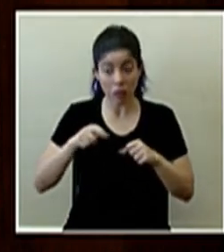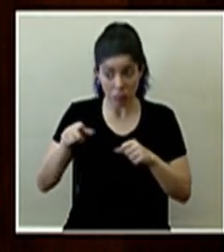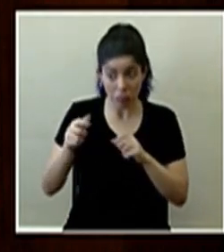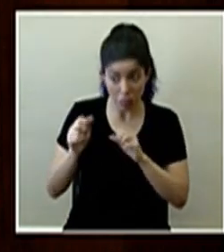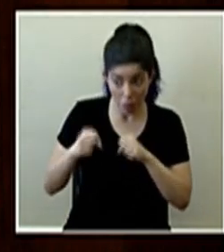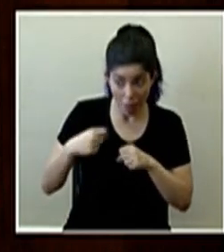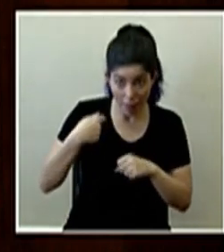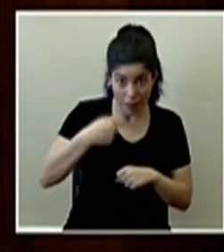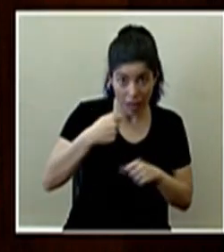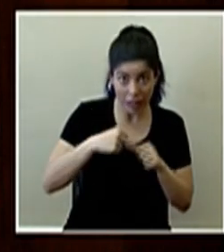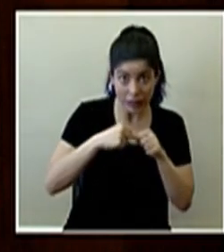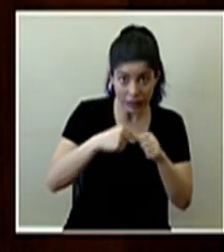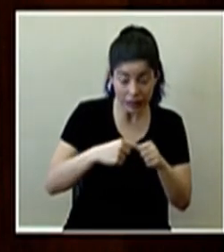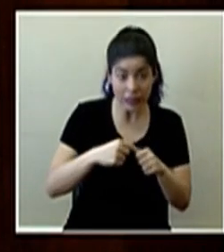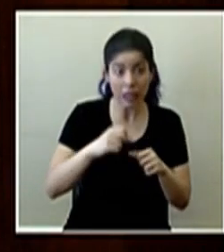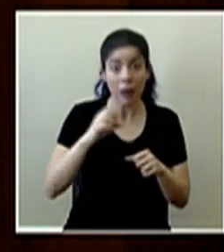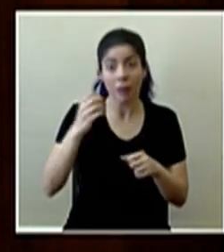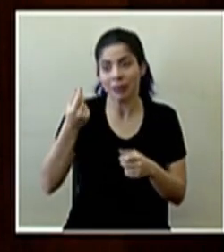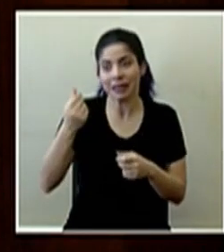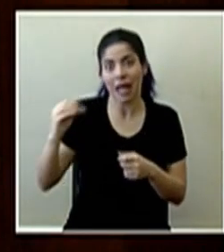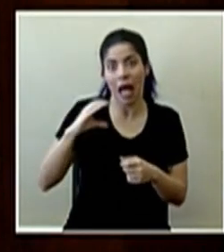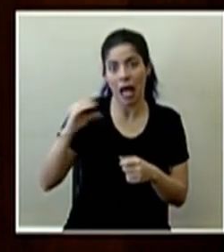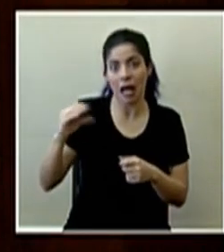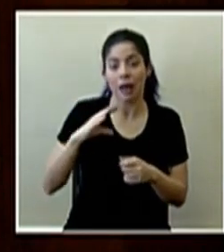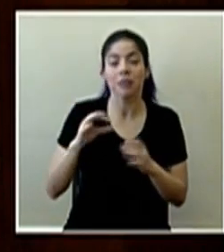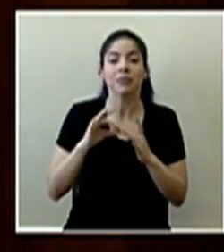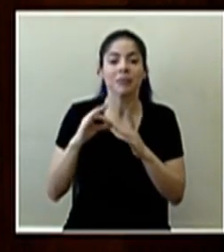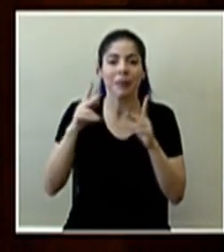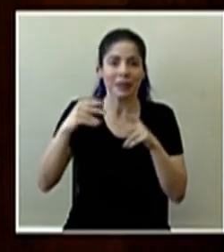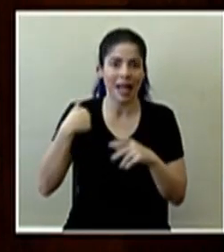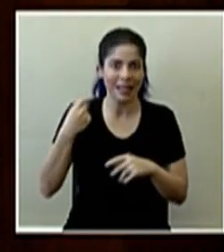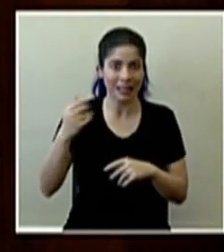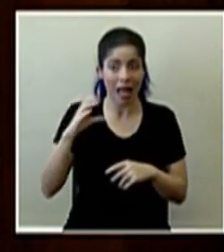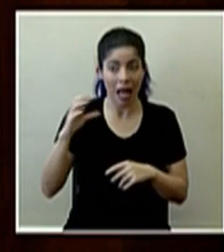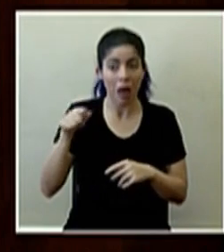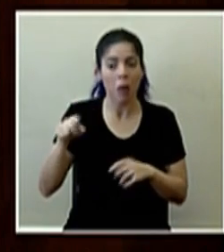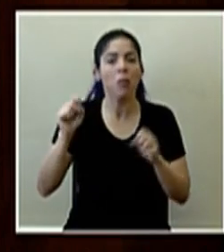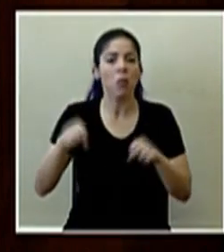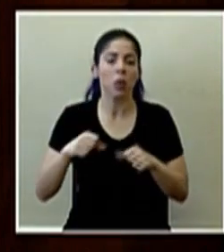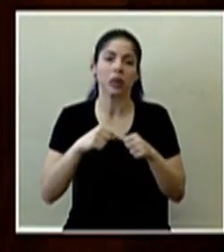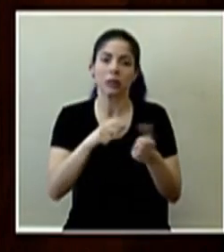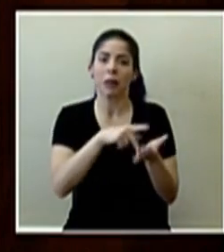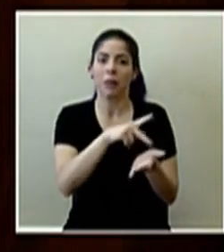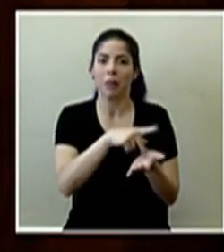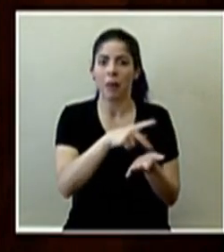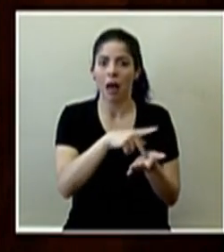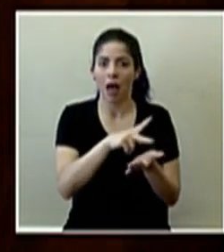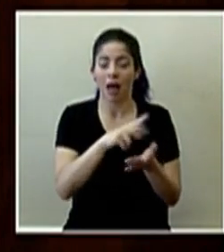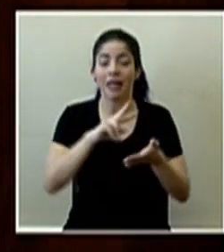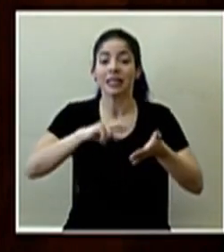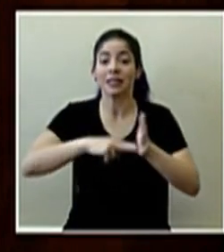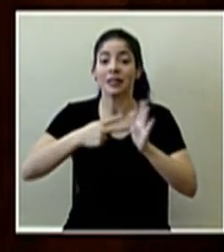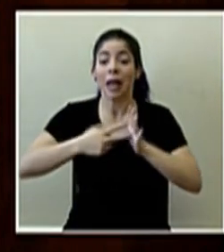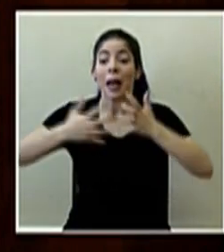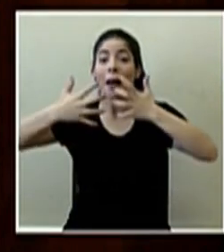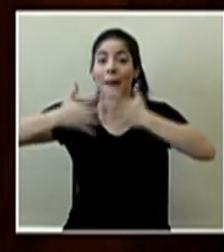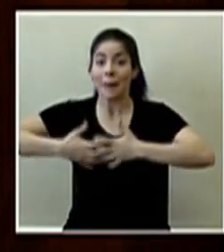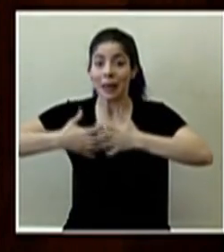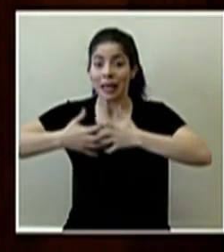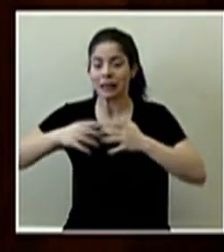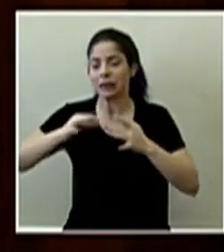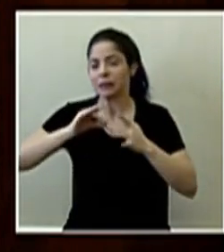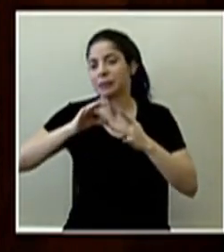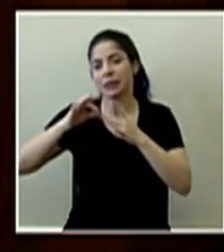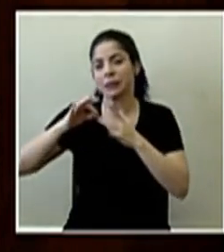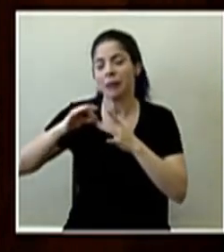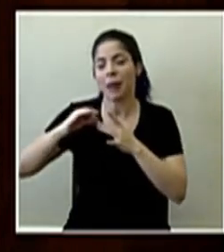y puedan seguir recibiendo un ingreso, especialmente los asalariados, puedan seguirlo haciendo. O sea, que las empresas, y esto va más